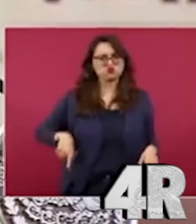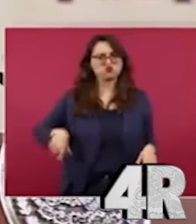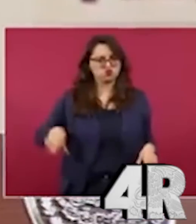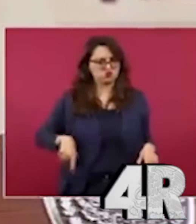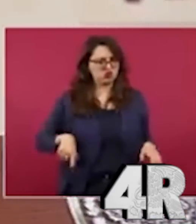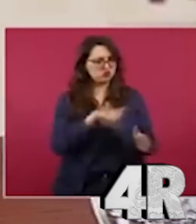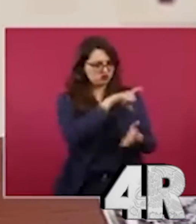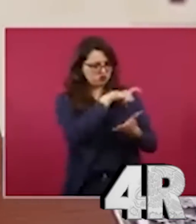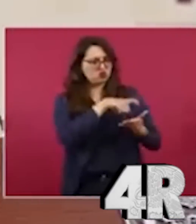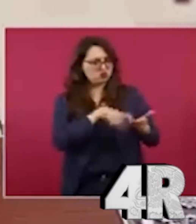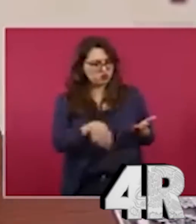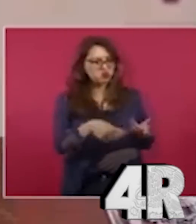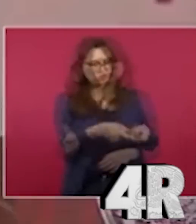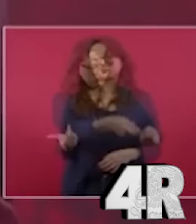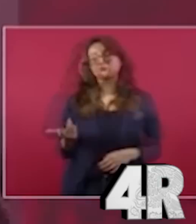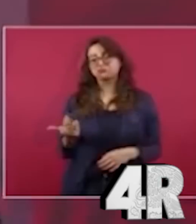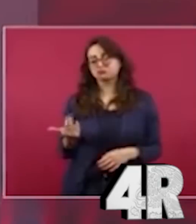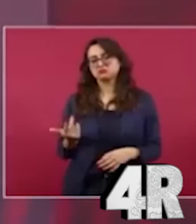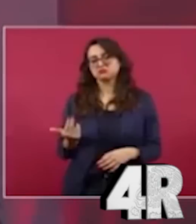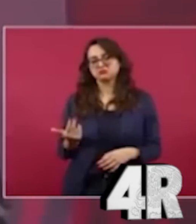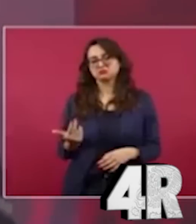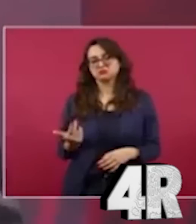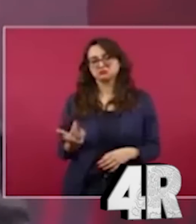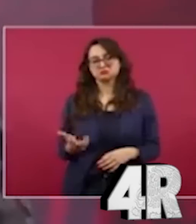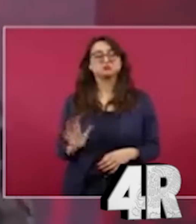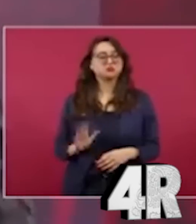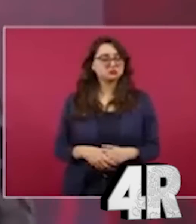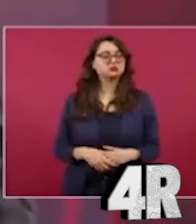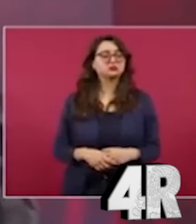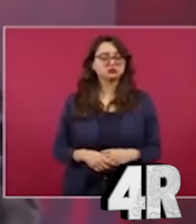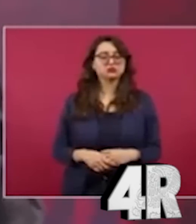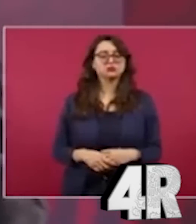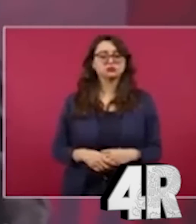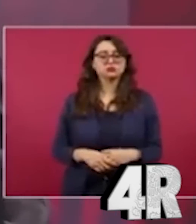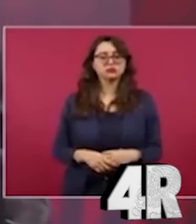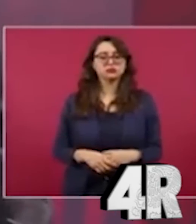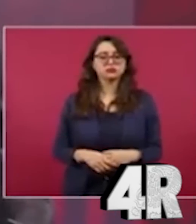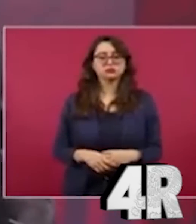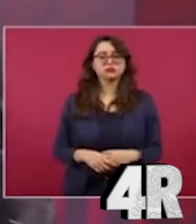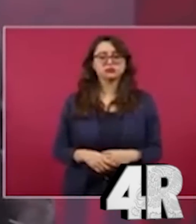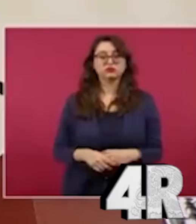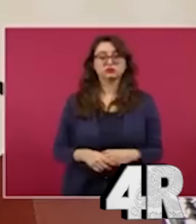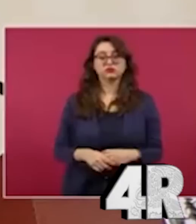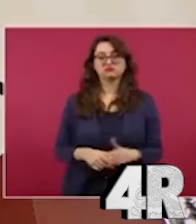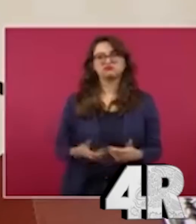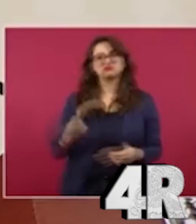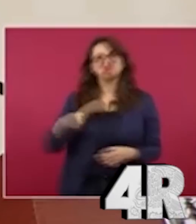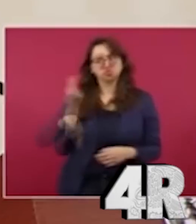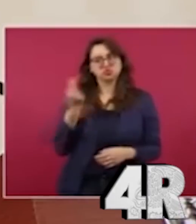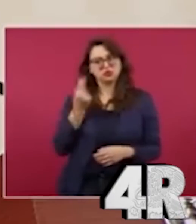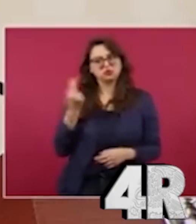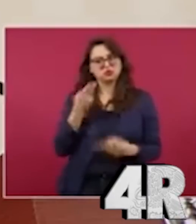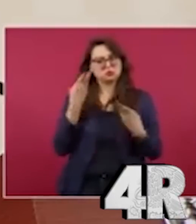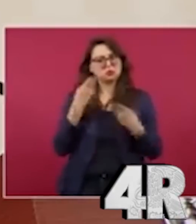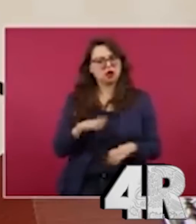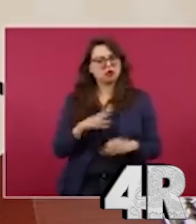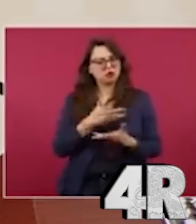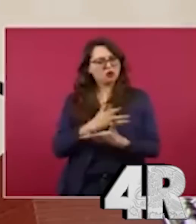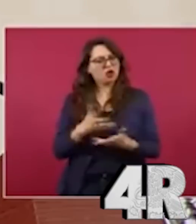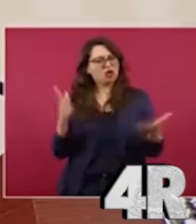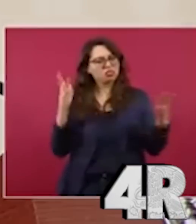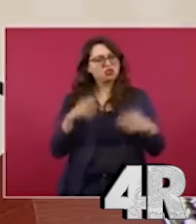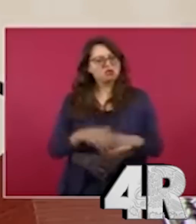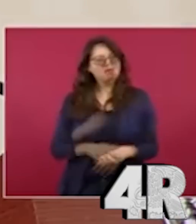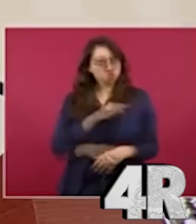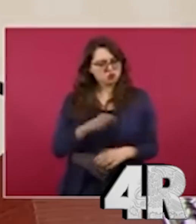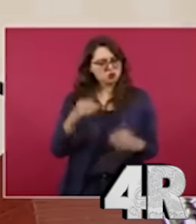no descartamos la posibilidad, sí, porque nosotros sí necesitamos un banco, o sea, y era